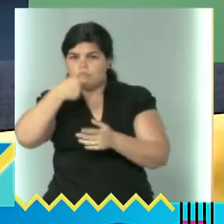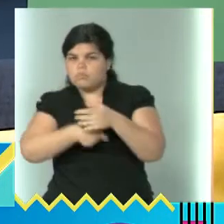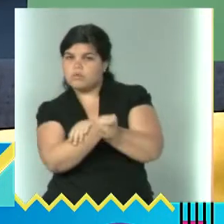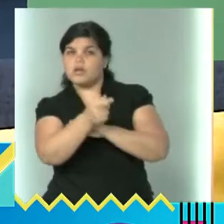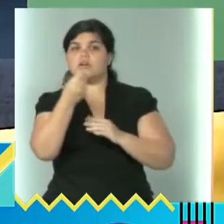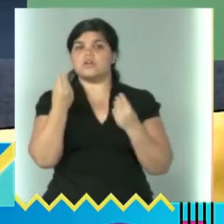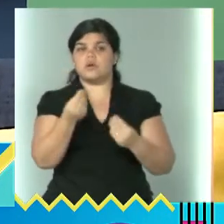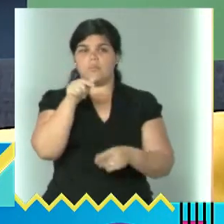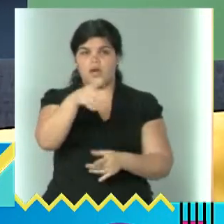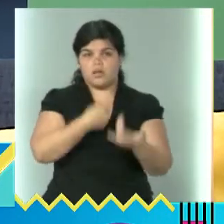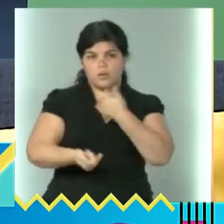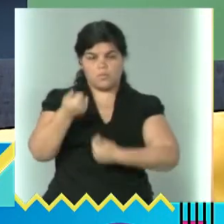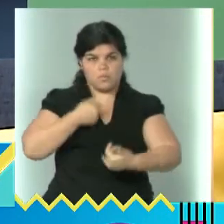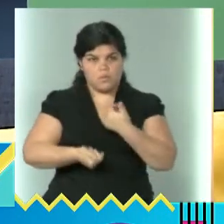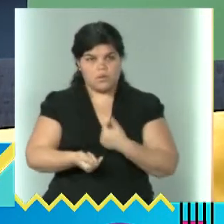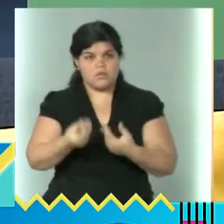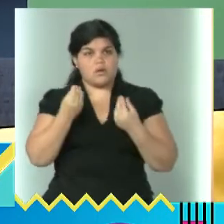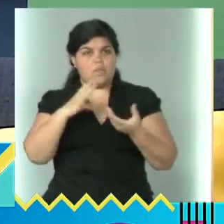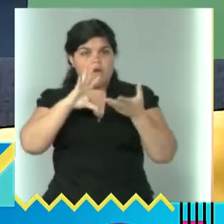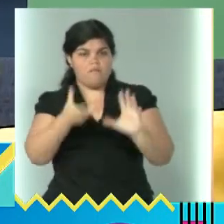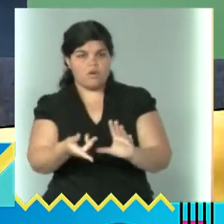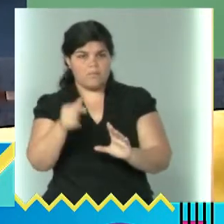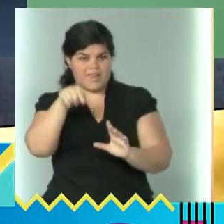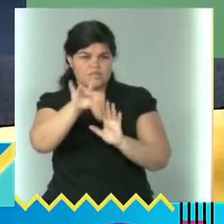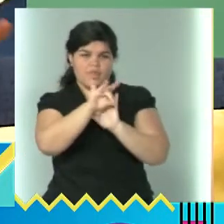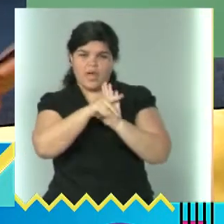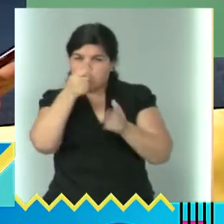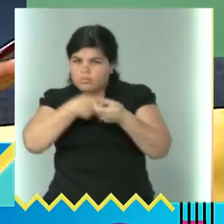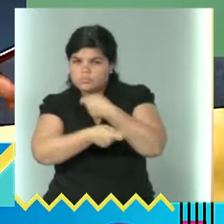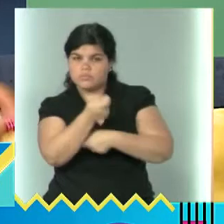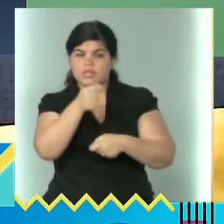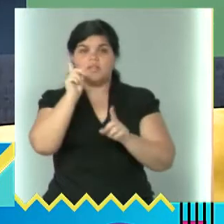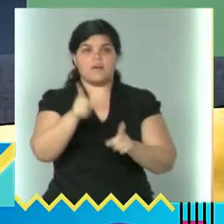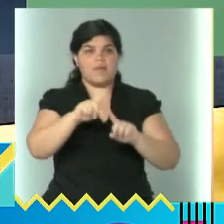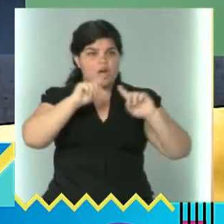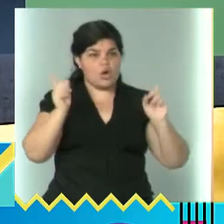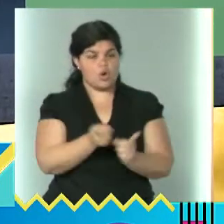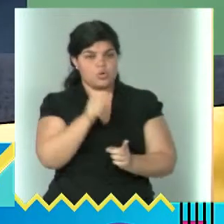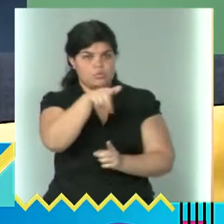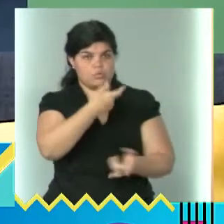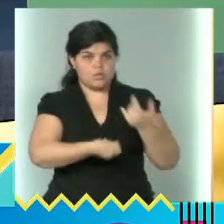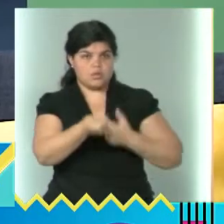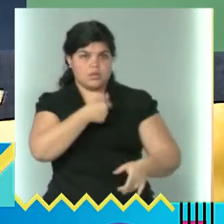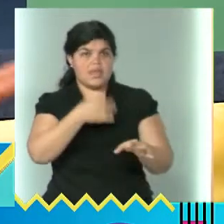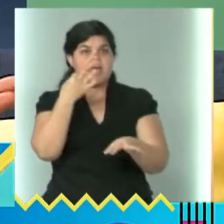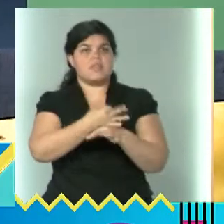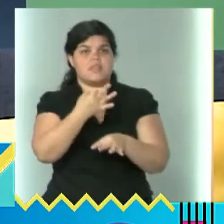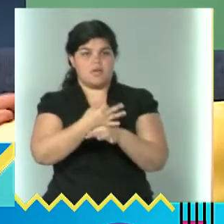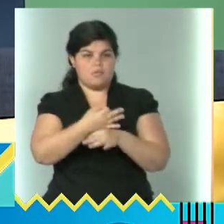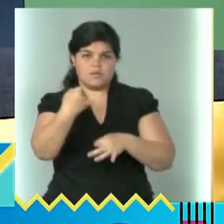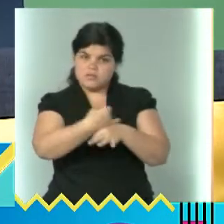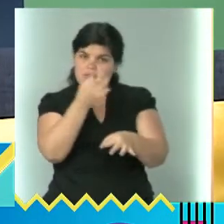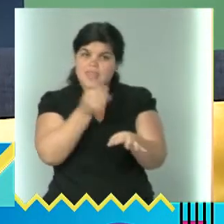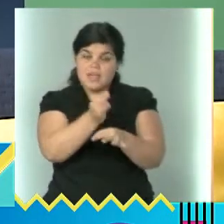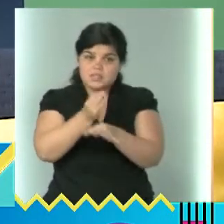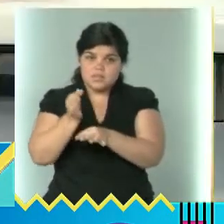Nico, cómo se trabaja lo que tiene que ver con filtración de datos. Y me quiero quedar con algo muy cortito que estaba relacionado con alfabetización, que de alguna forma